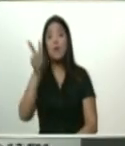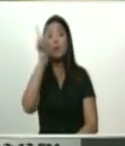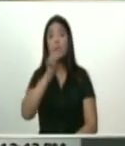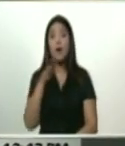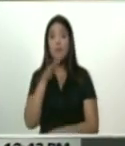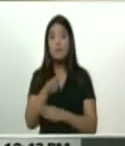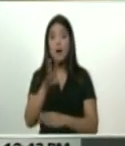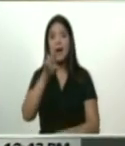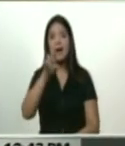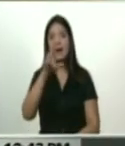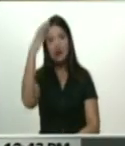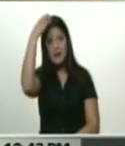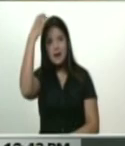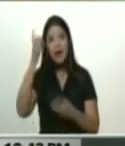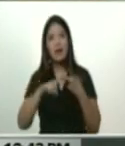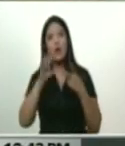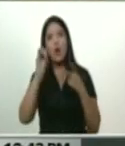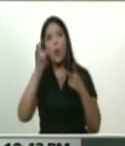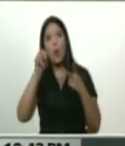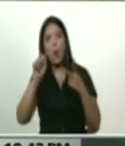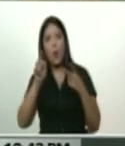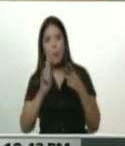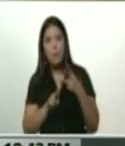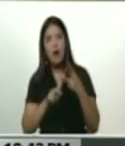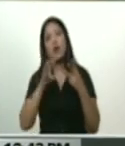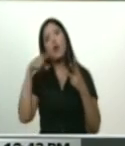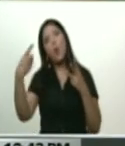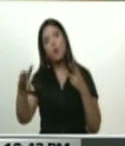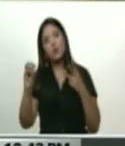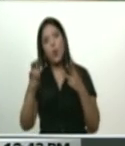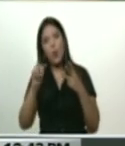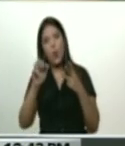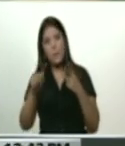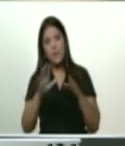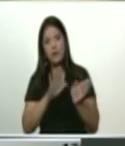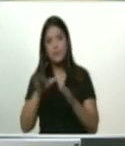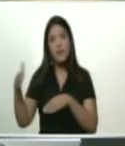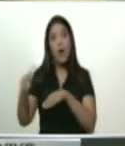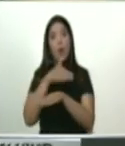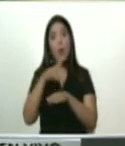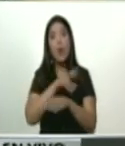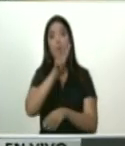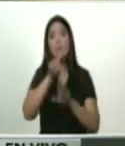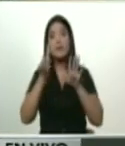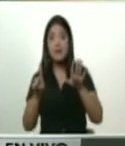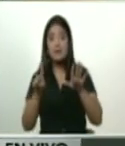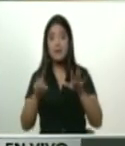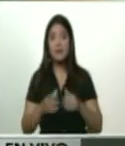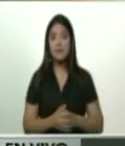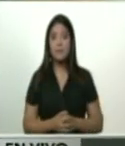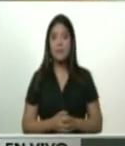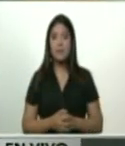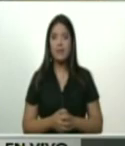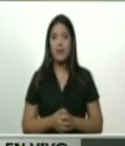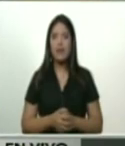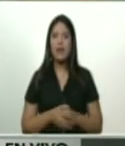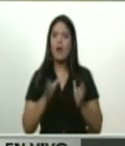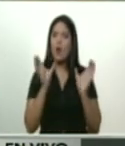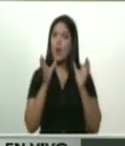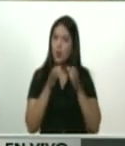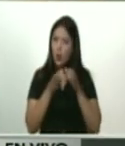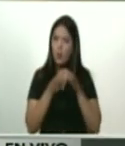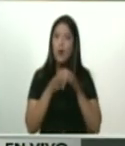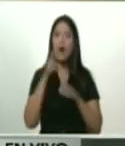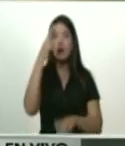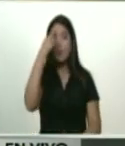Rey Bastidas, Omar Acedo y Omar Enrique. Jueves 26, tecno merengue, Los Dueños del Party de